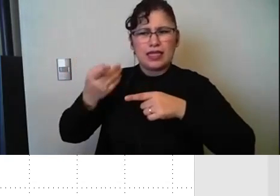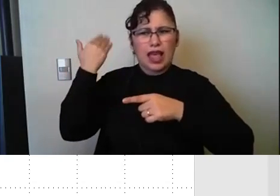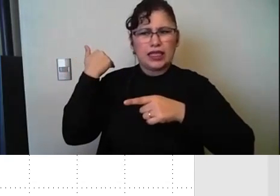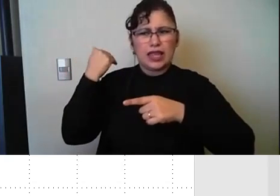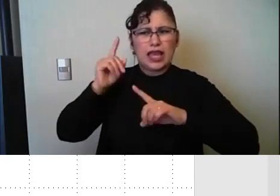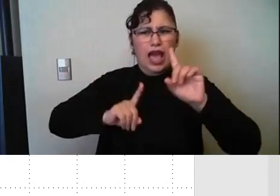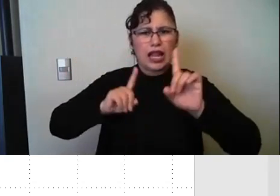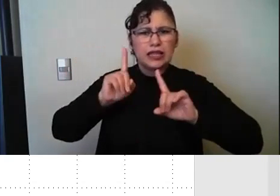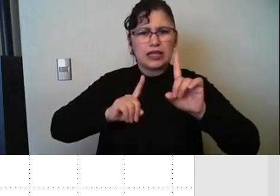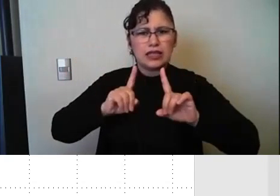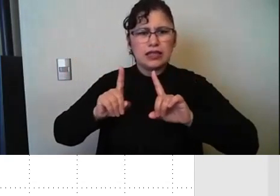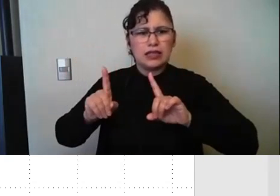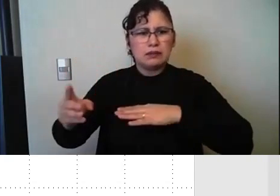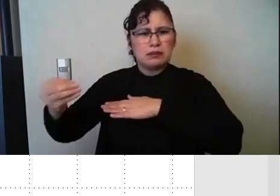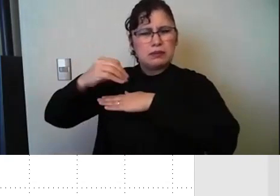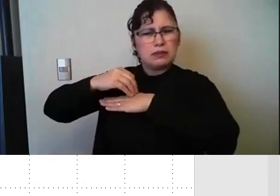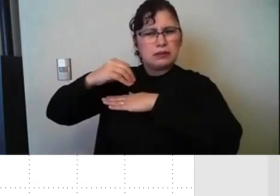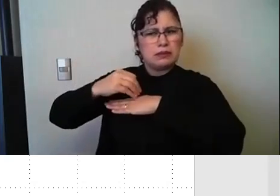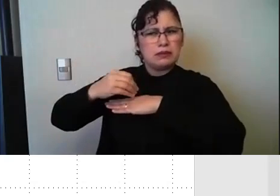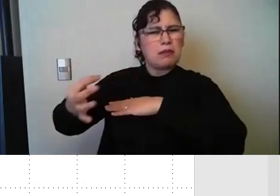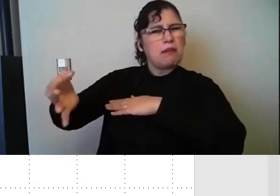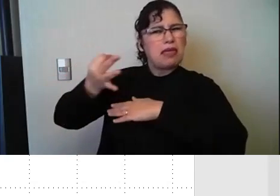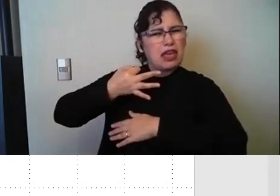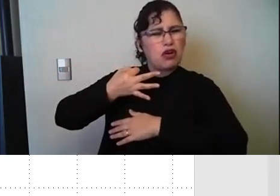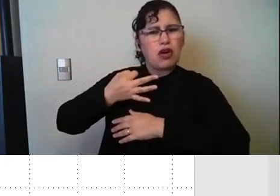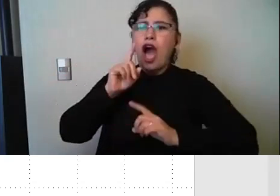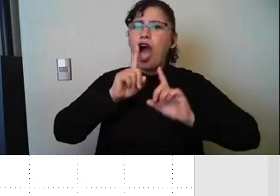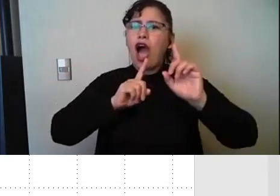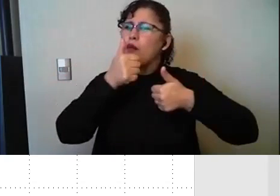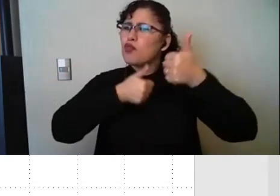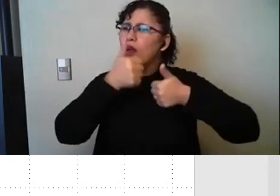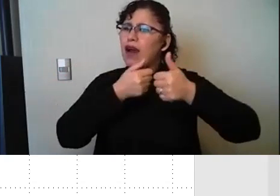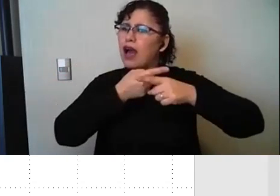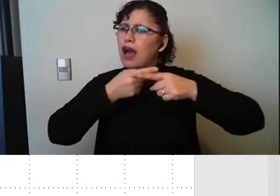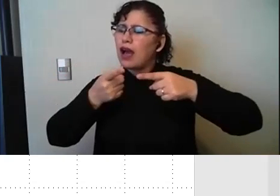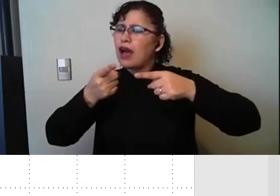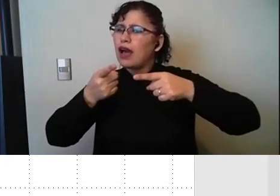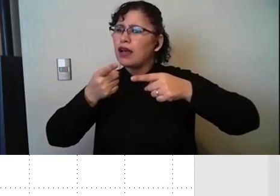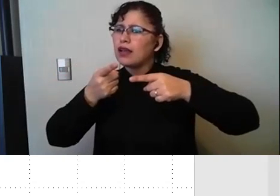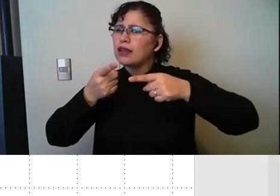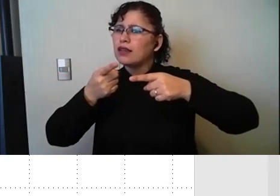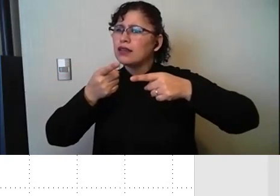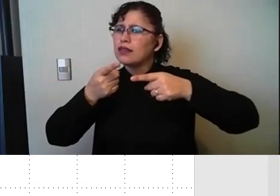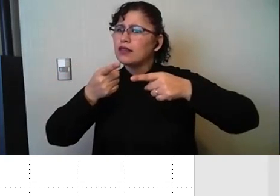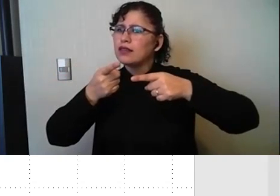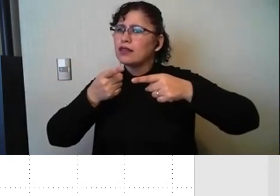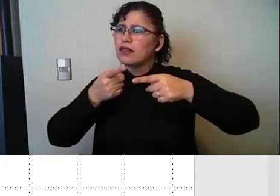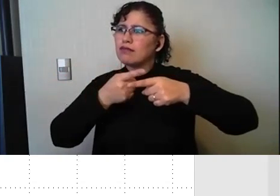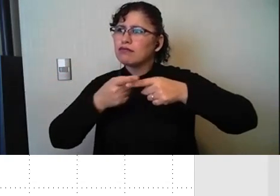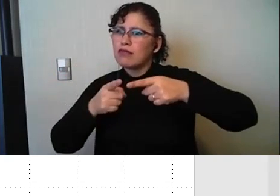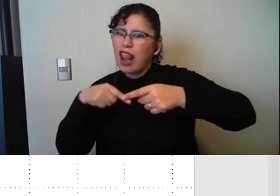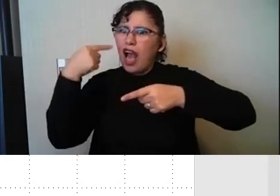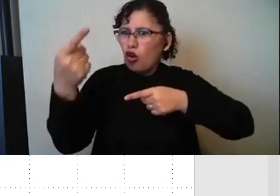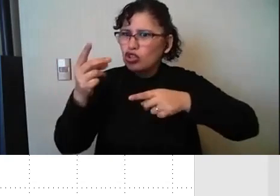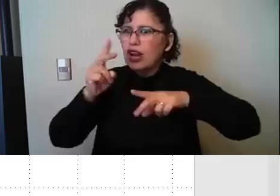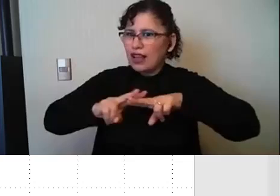intención, no me acuerdo quién lo propuso, de adelantar la prueba para la próxima semana, que en